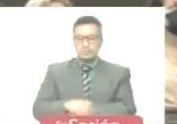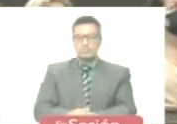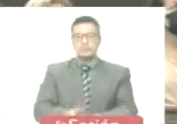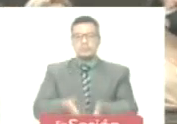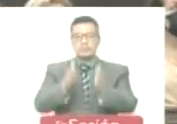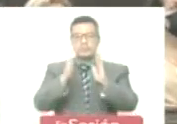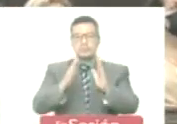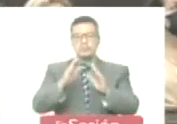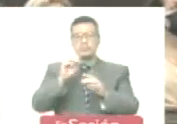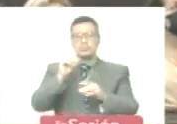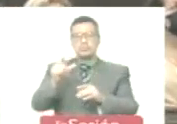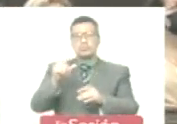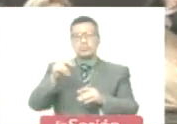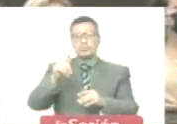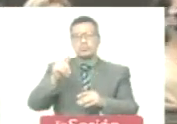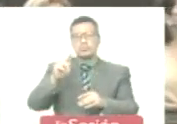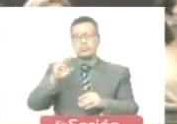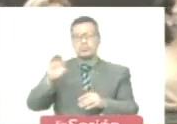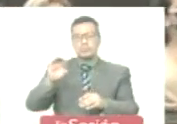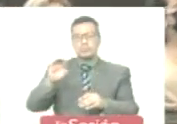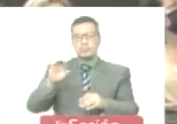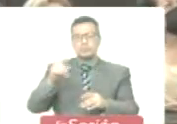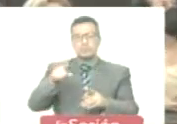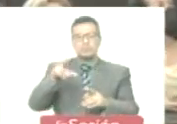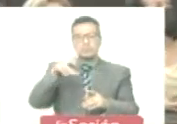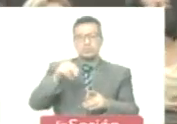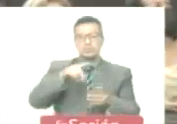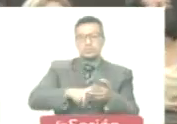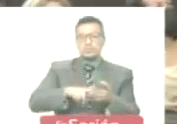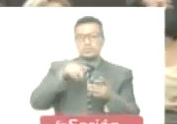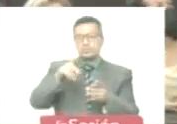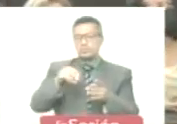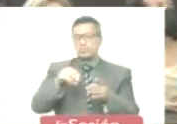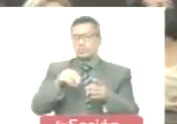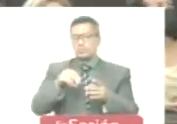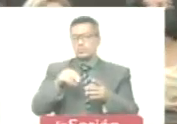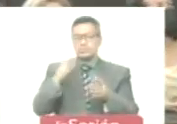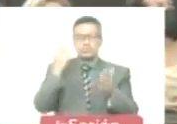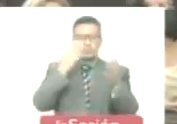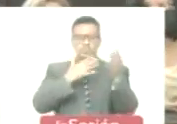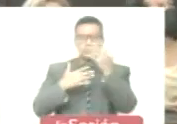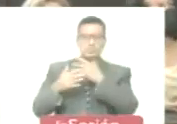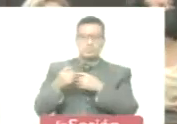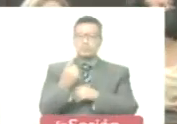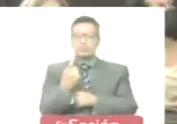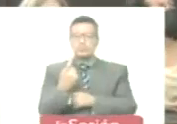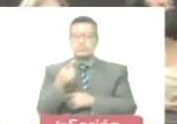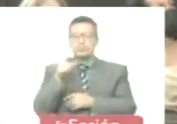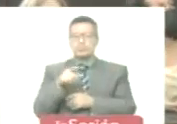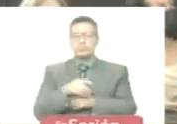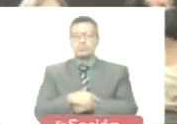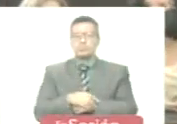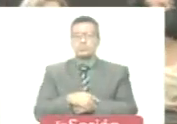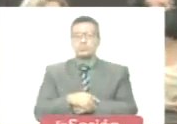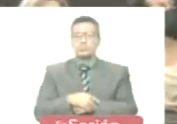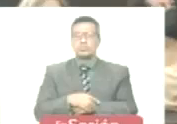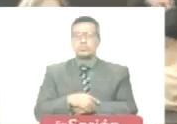de la Patria, por inconsistente, por incongruente y por falta